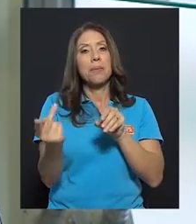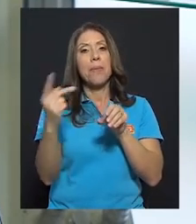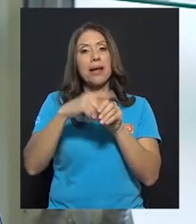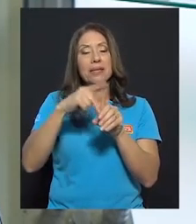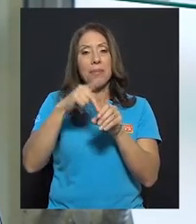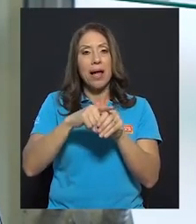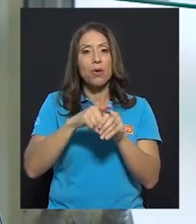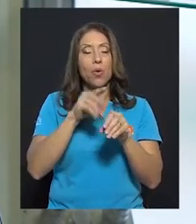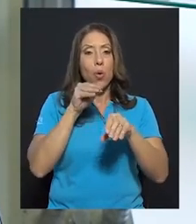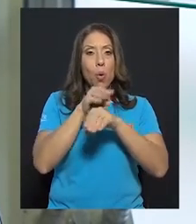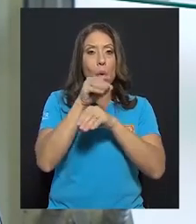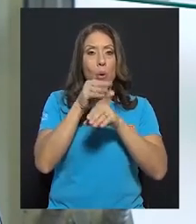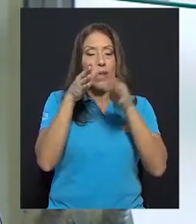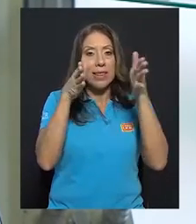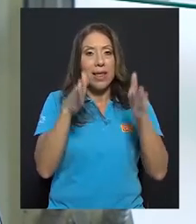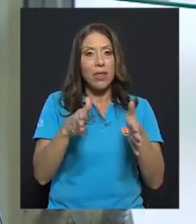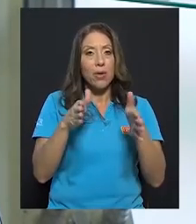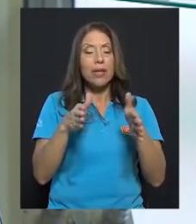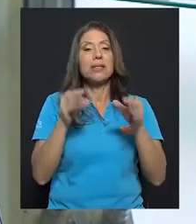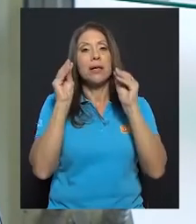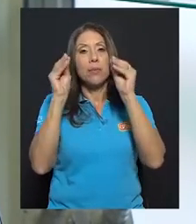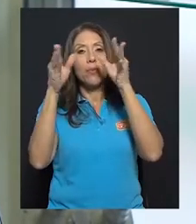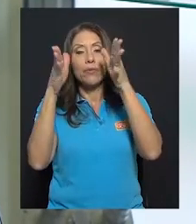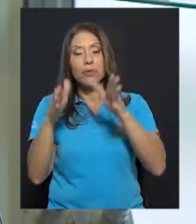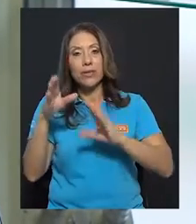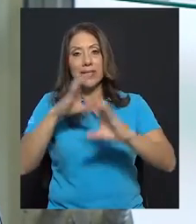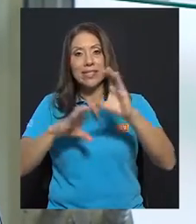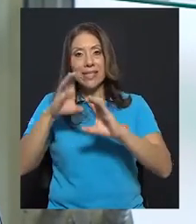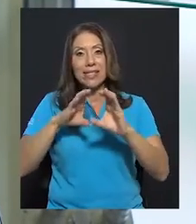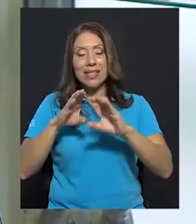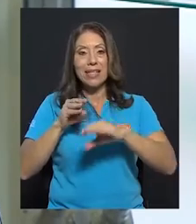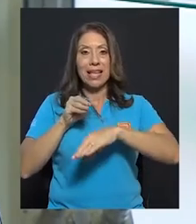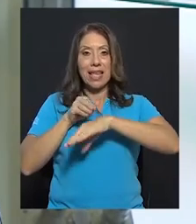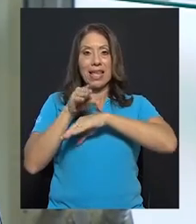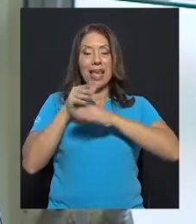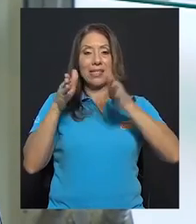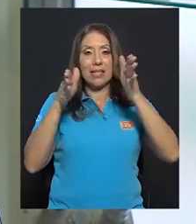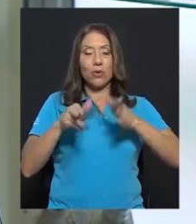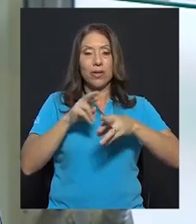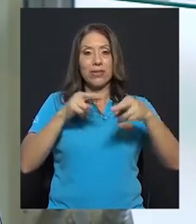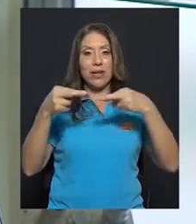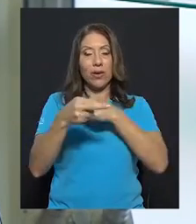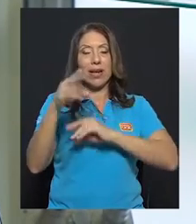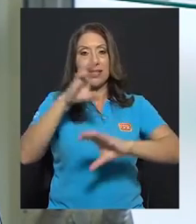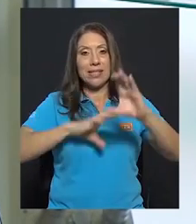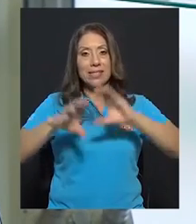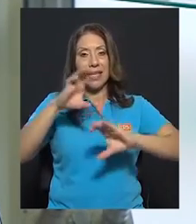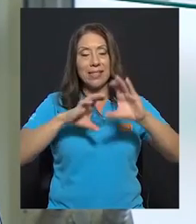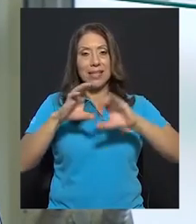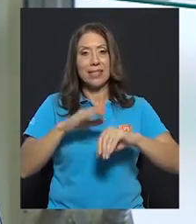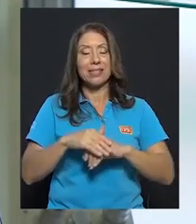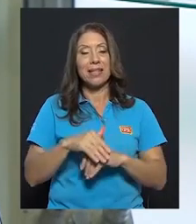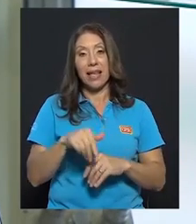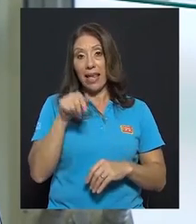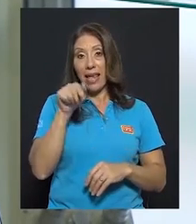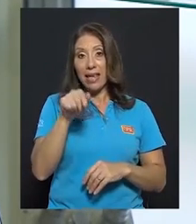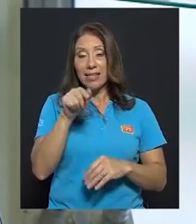además orientadores y orientadoras, docentes de ciencias y asesores regionales de ciencias. Esta